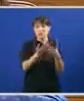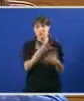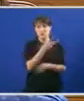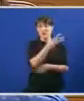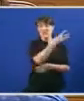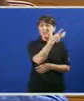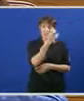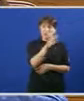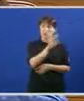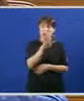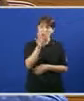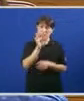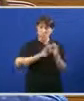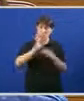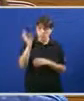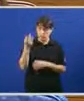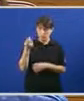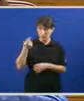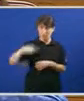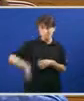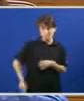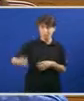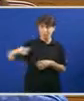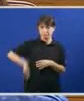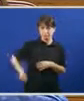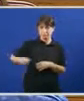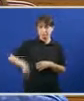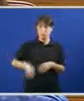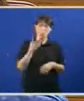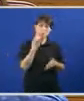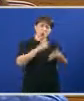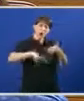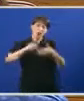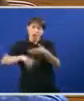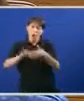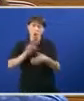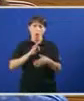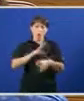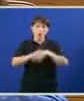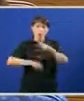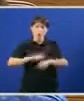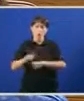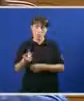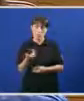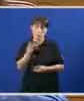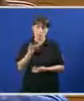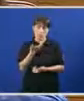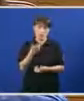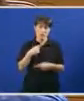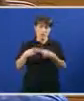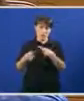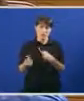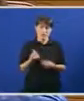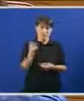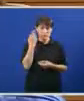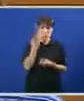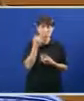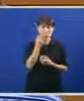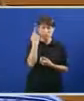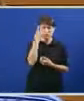mes. Sabe vostede o prezo do aluguer dunha vivenda ou o prezo do cesto da compra? Señor Feijó, algunha vez